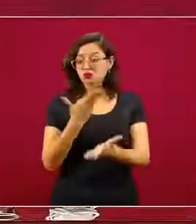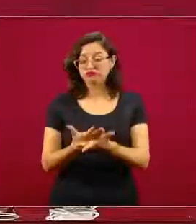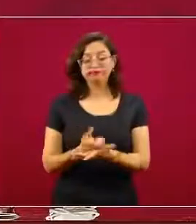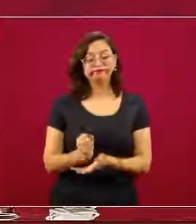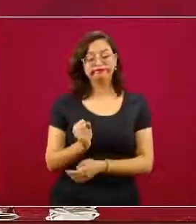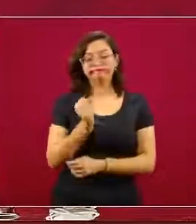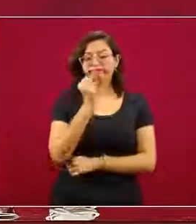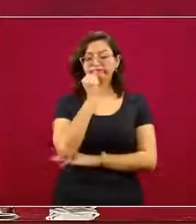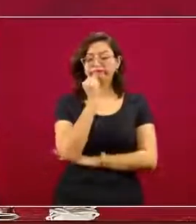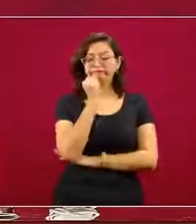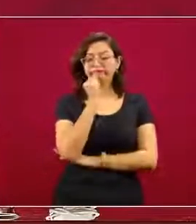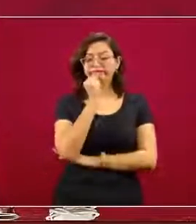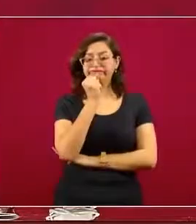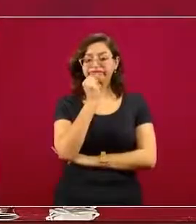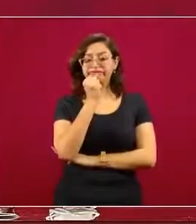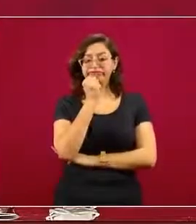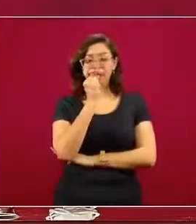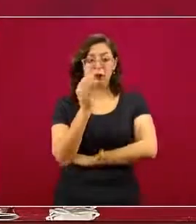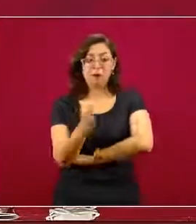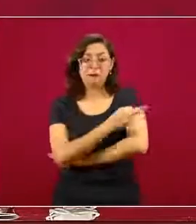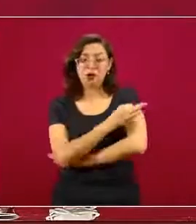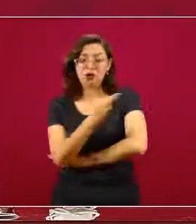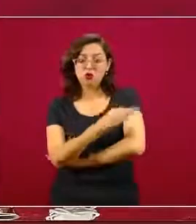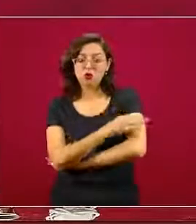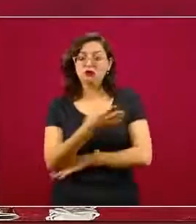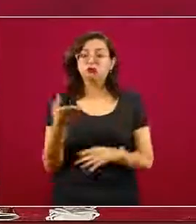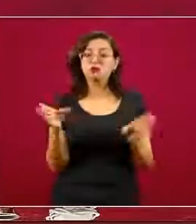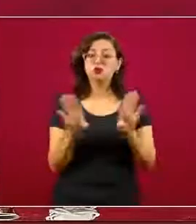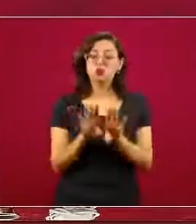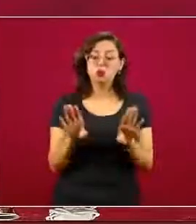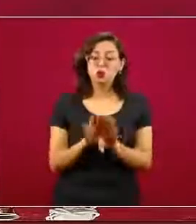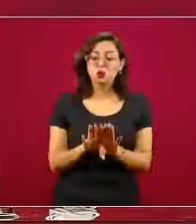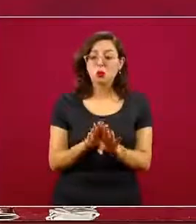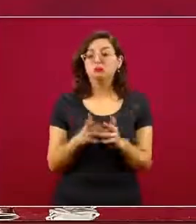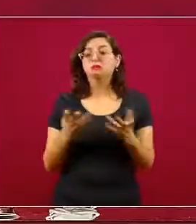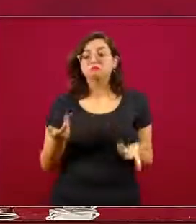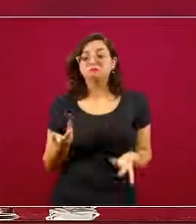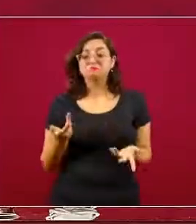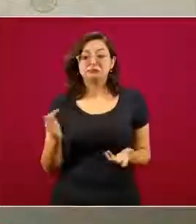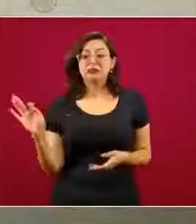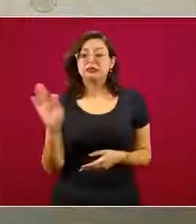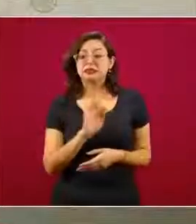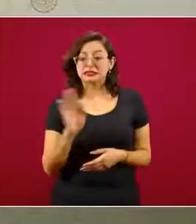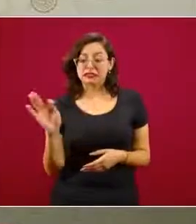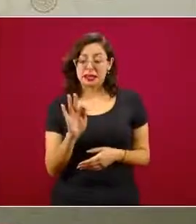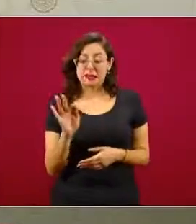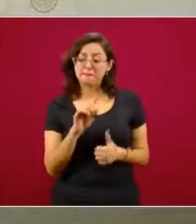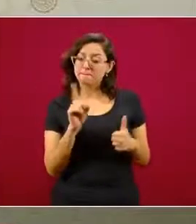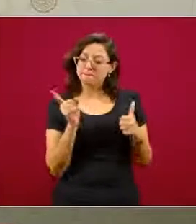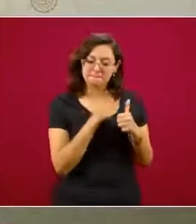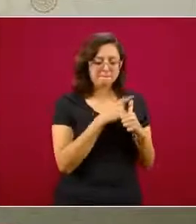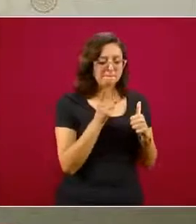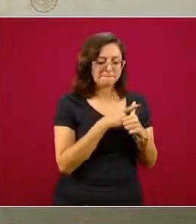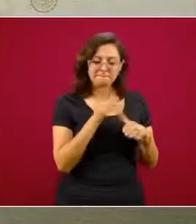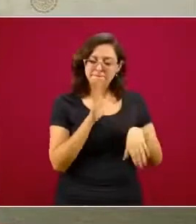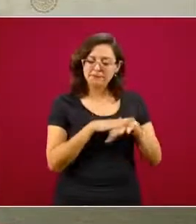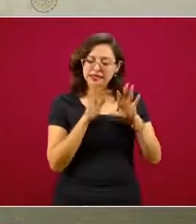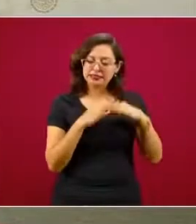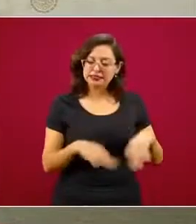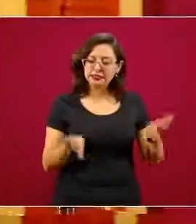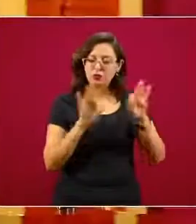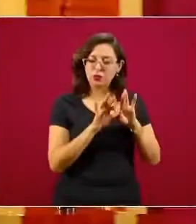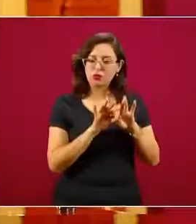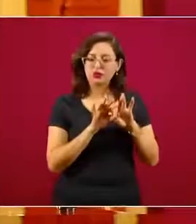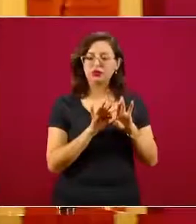completa de cómo debería utilizarse la vacuna. Existe la consideración de privilegiar el uso, privilegiar en